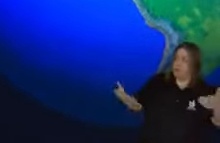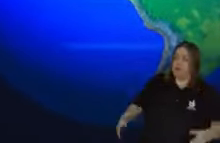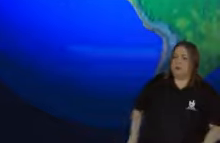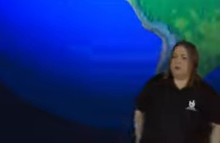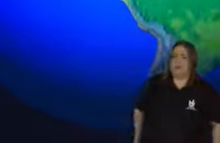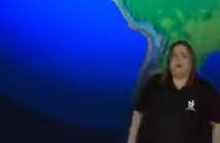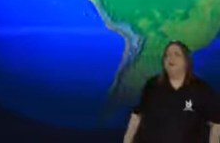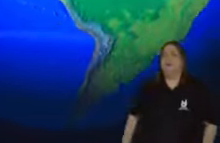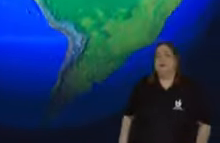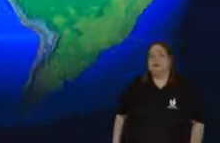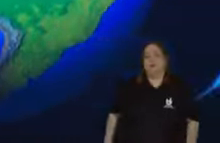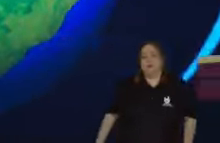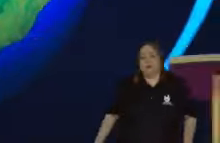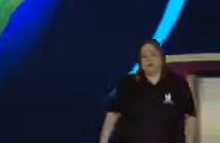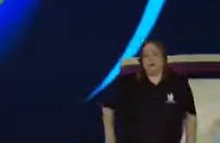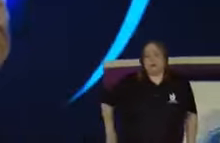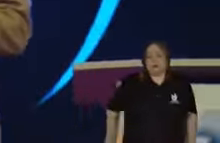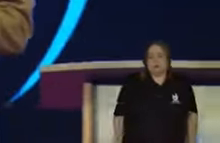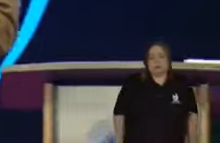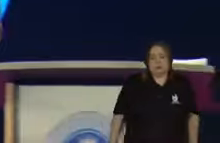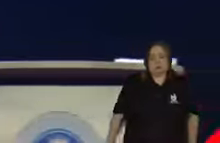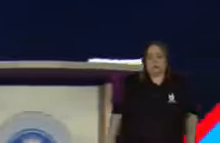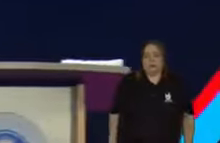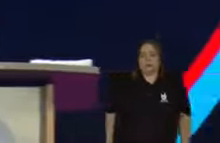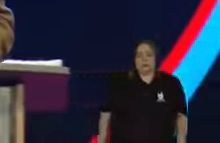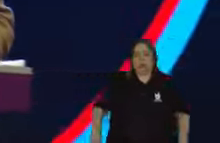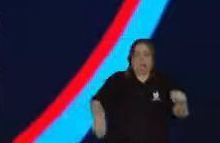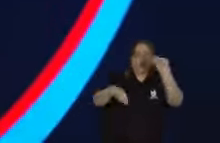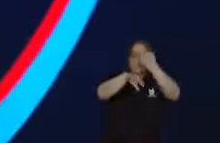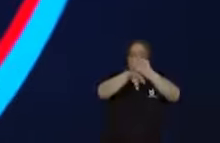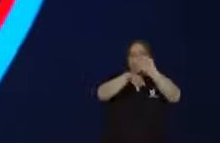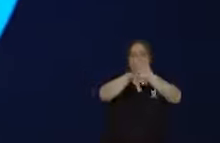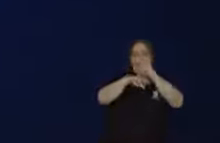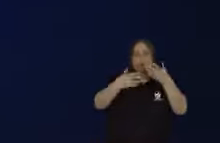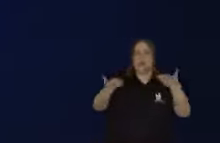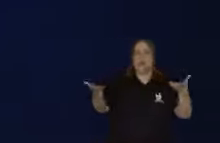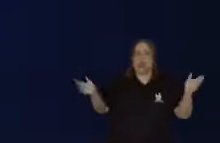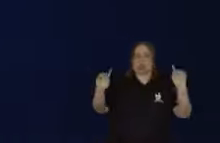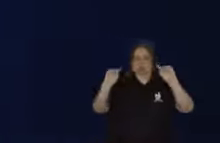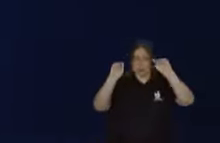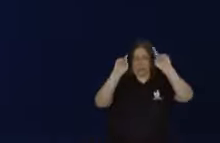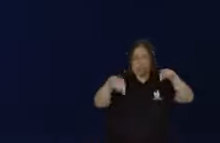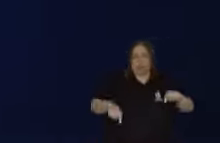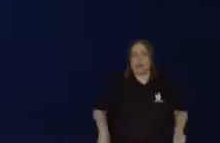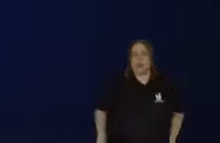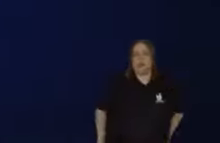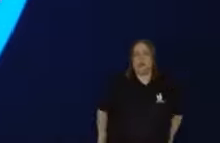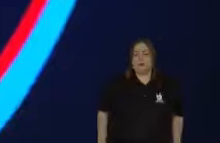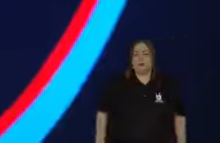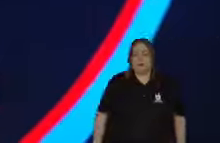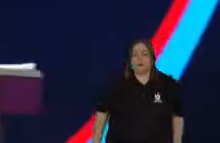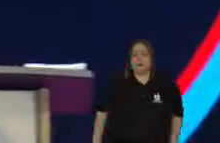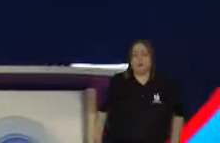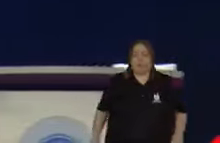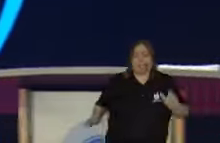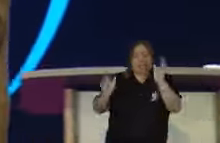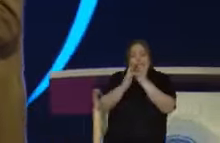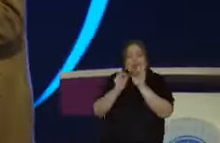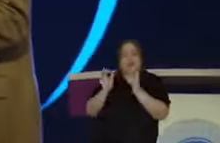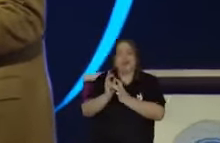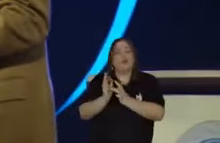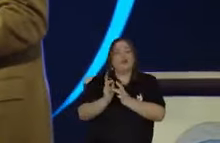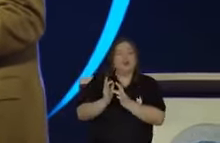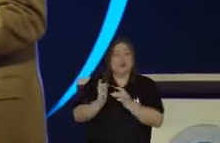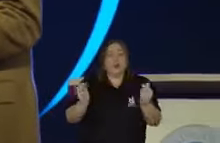religiosidad. La cima del templo. Vamos. Y Jesús le contestaba, escrito